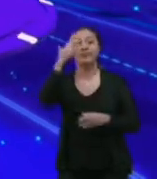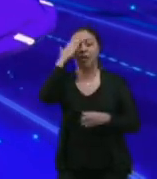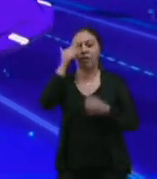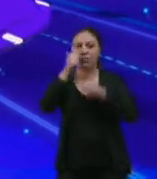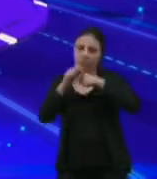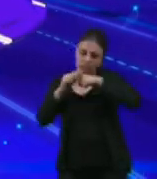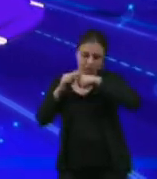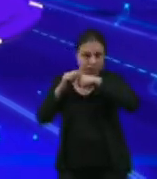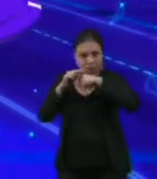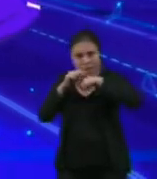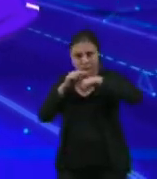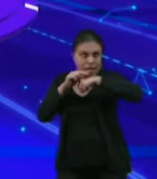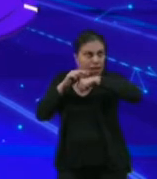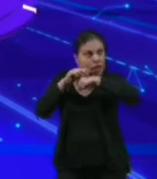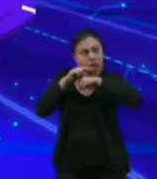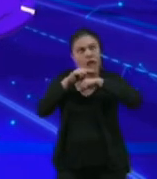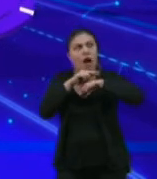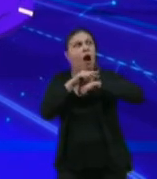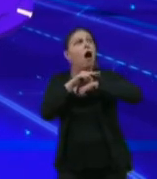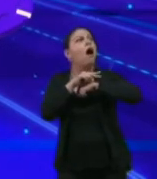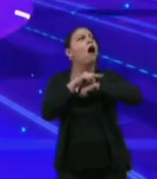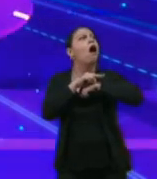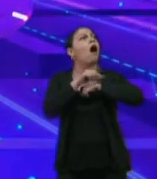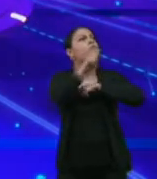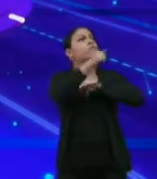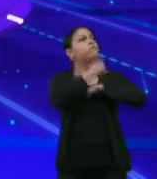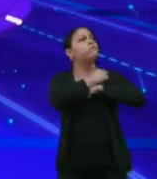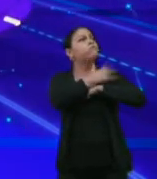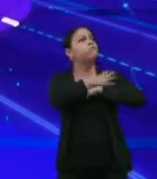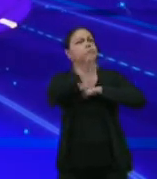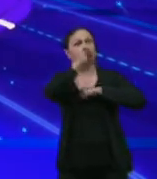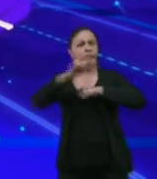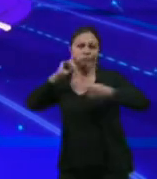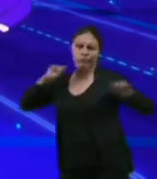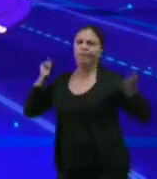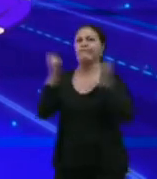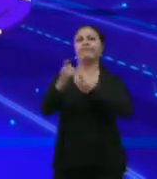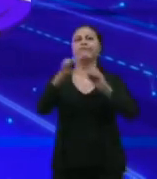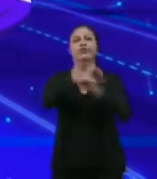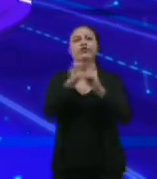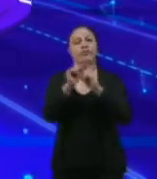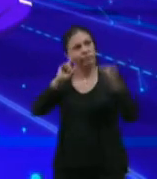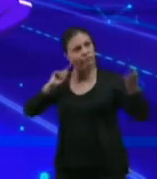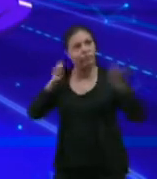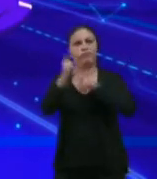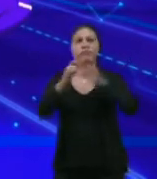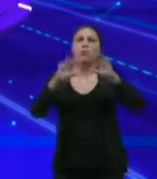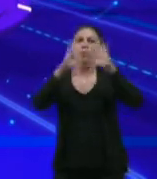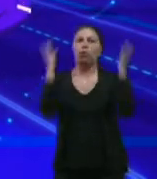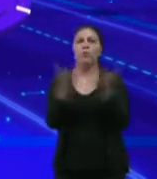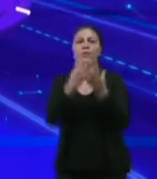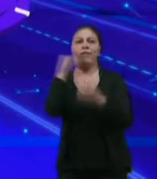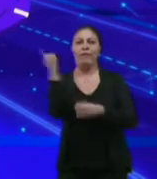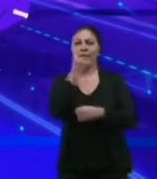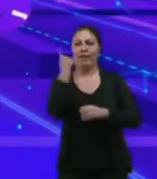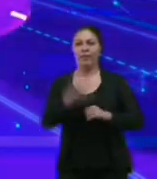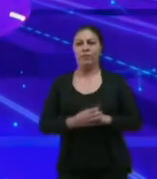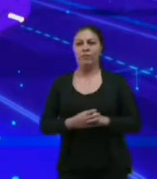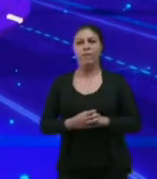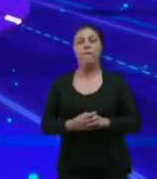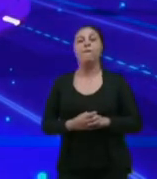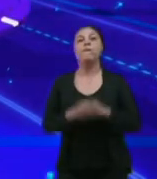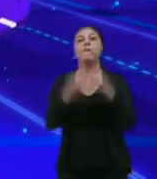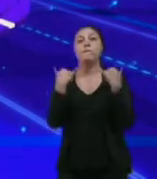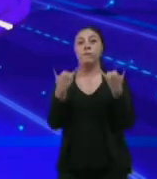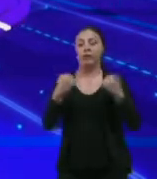oportunidad en donde hay un gigante viene un cambio en la sociedad y en el mundo viene un cambio cultural el segundo comentario